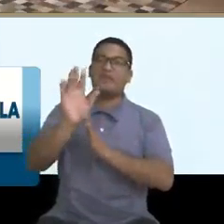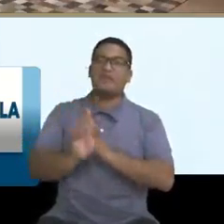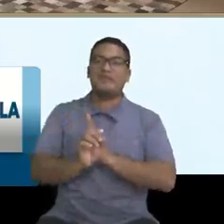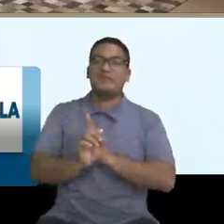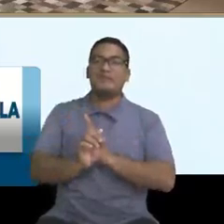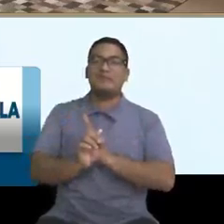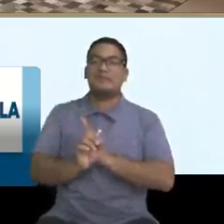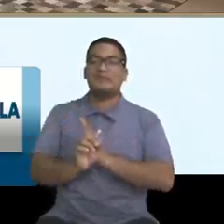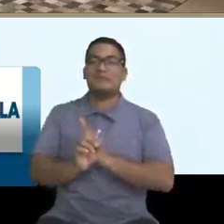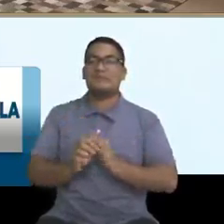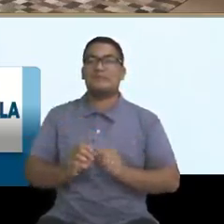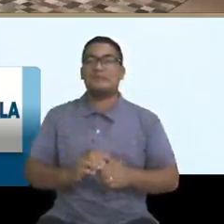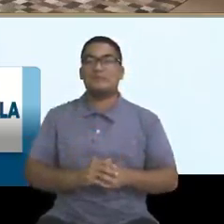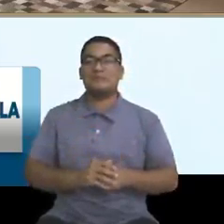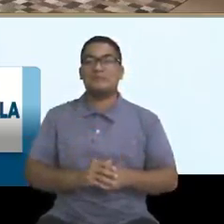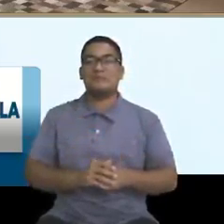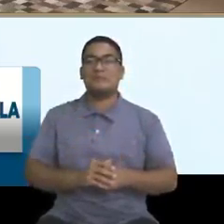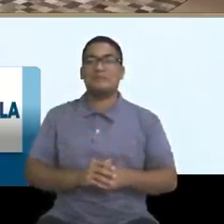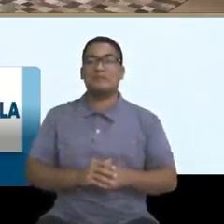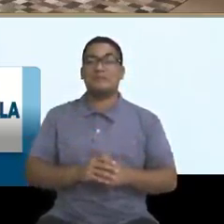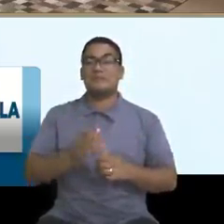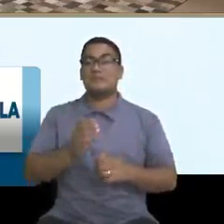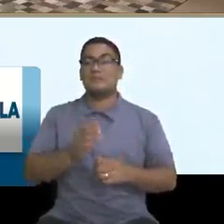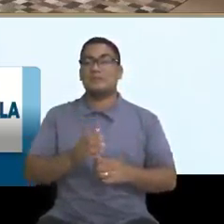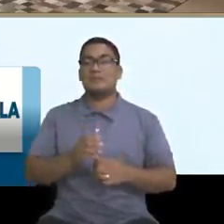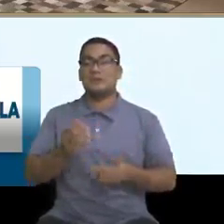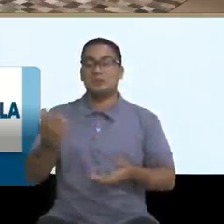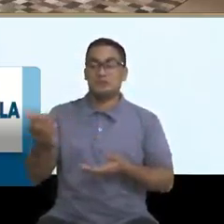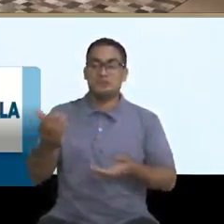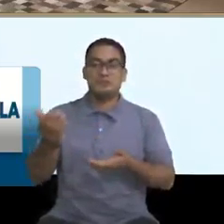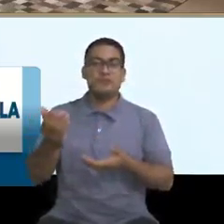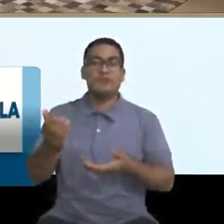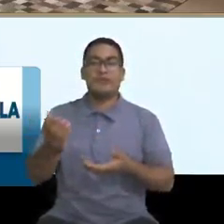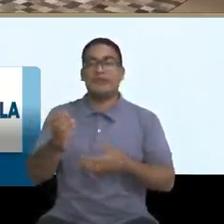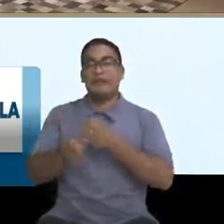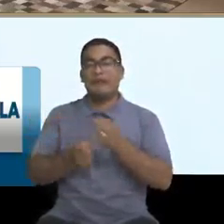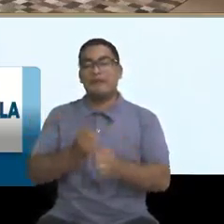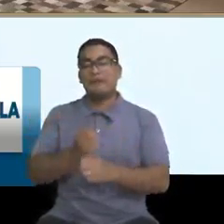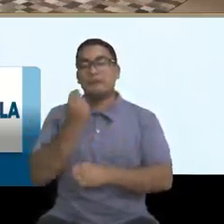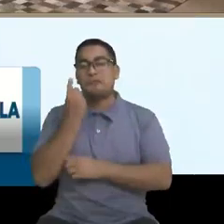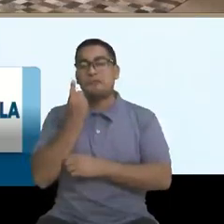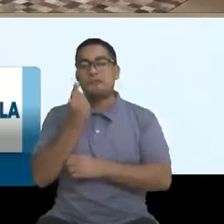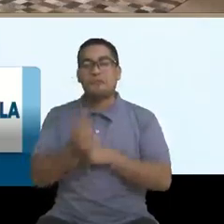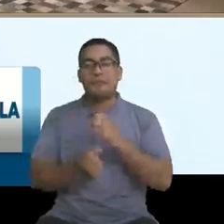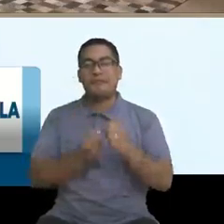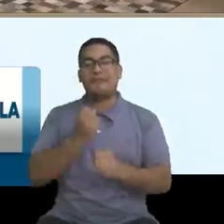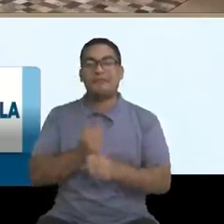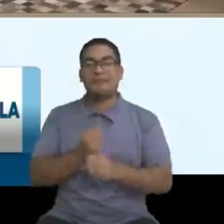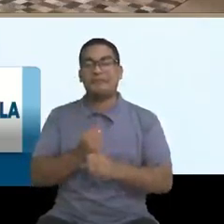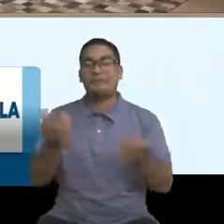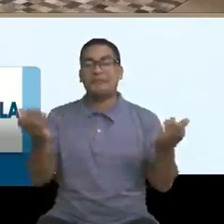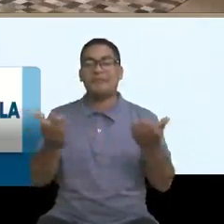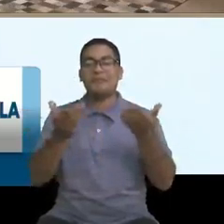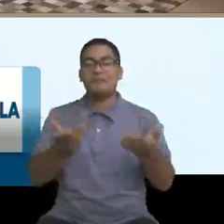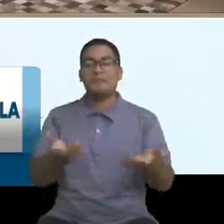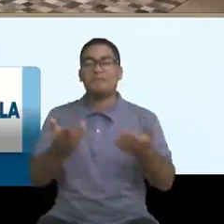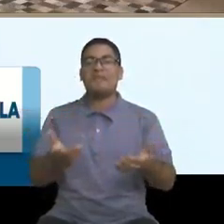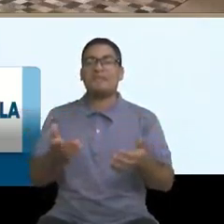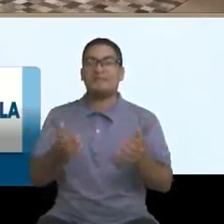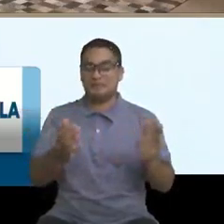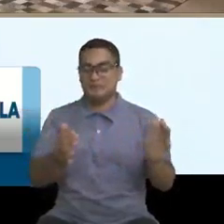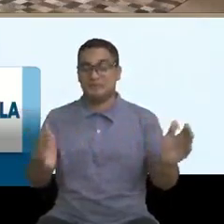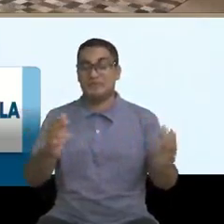son iguales, obviamente el tamaño, el peso, pero ¿cómo? Hablemos de niños de 1 a 6 años. A ver, por ejemplo, un niño de 1 año, ¿cuánto debe pesar y